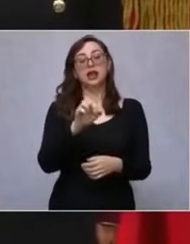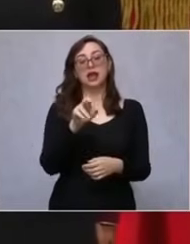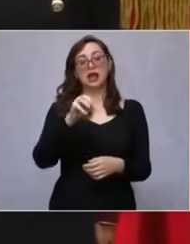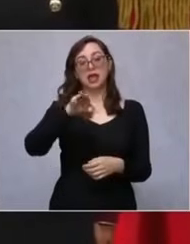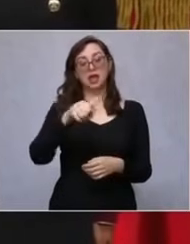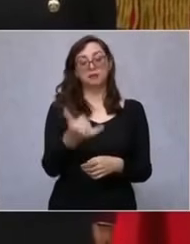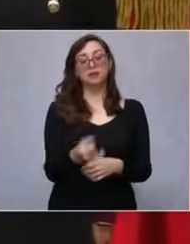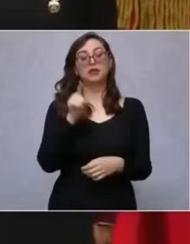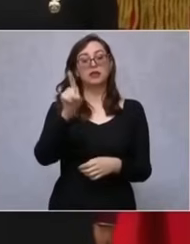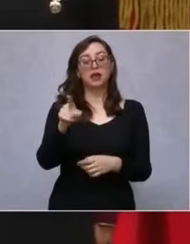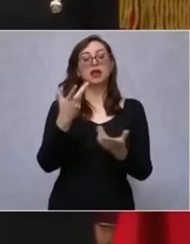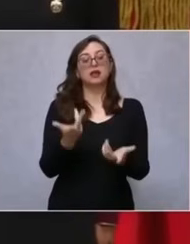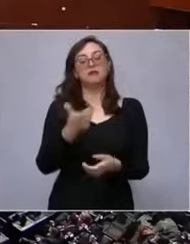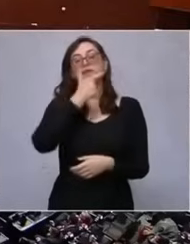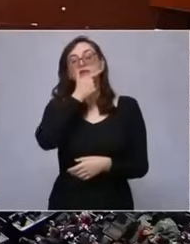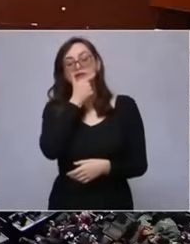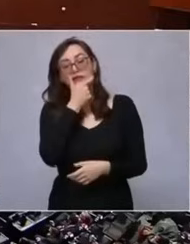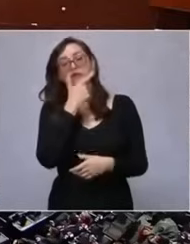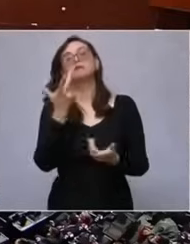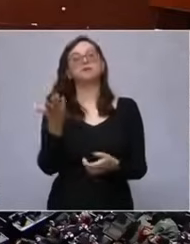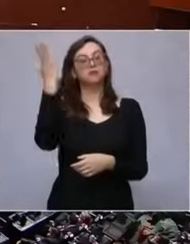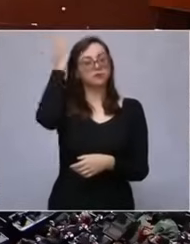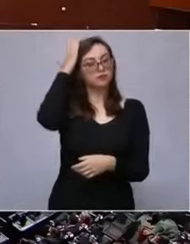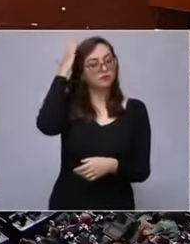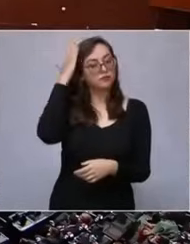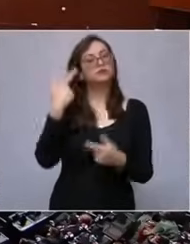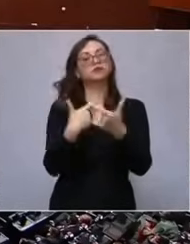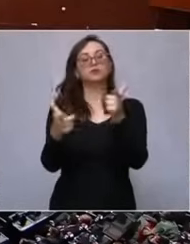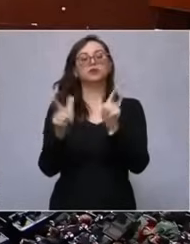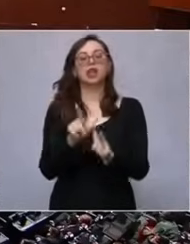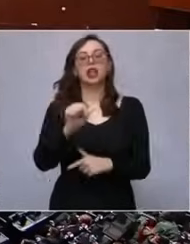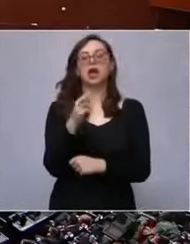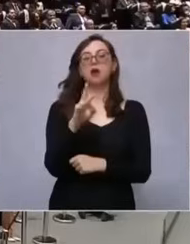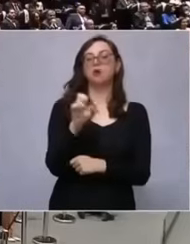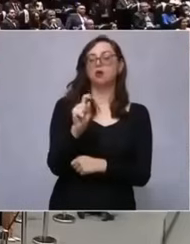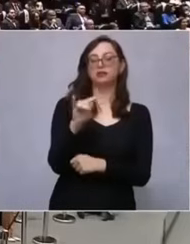del Parlamento del Reino Unido, dirigente del Partido Laborista.